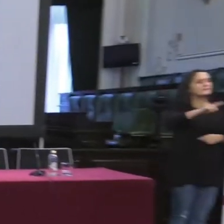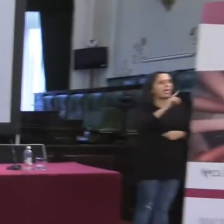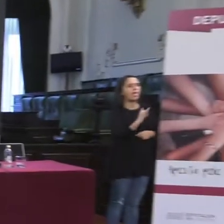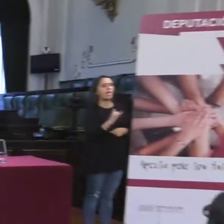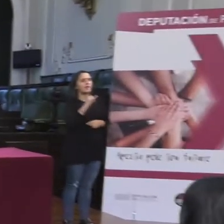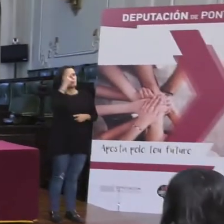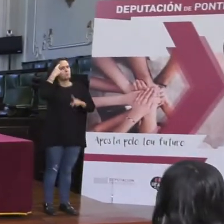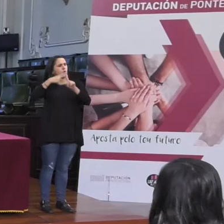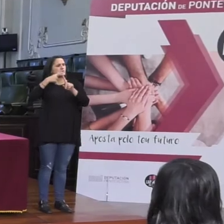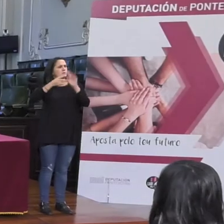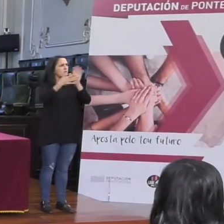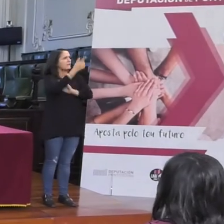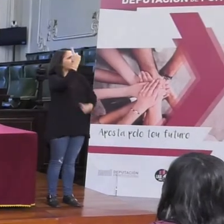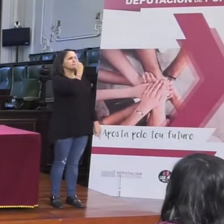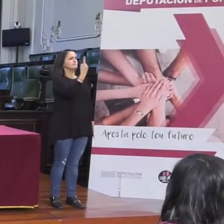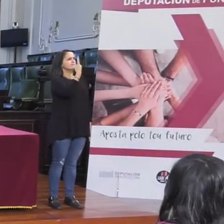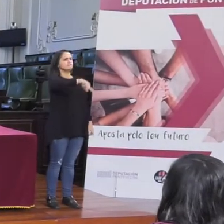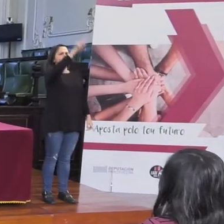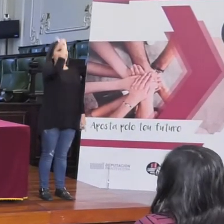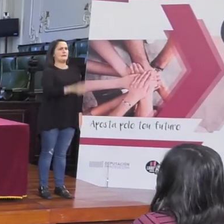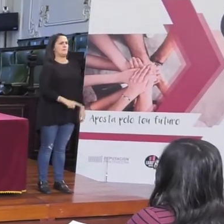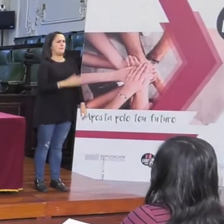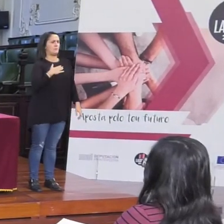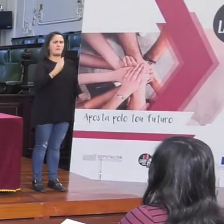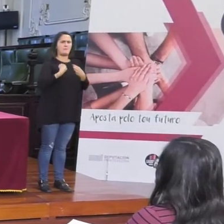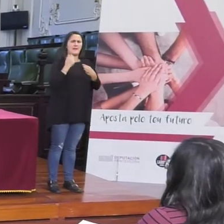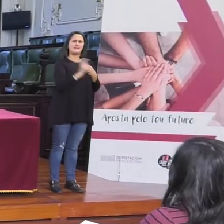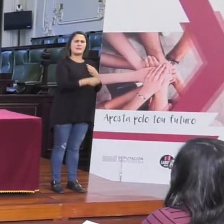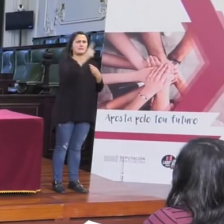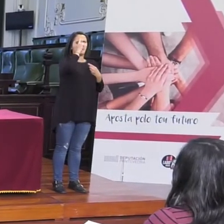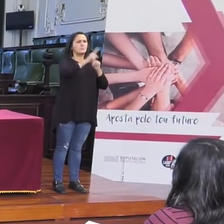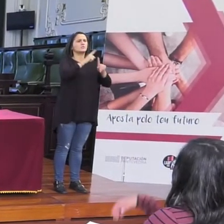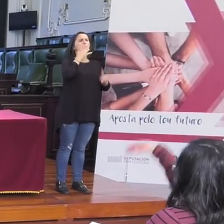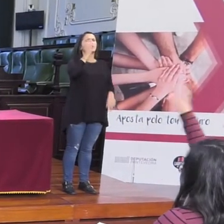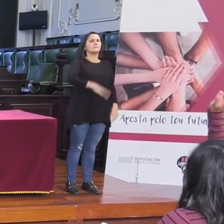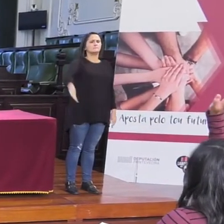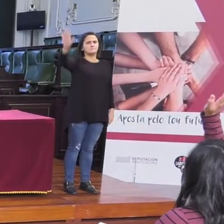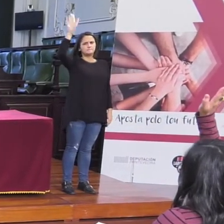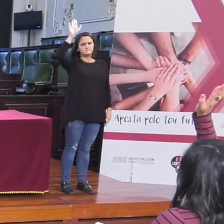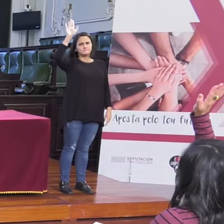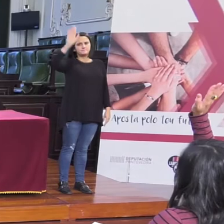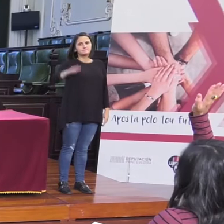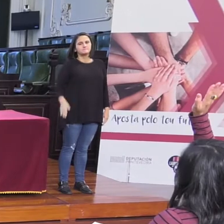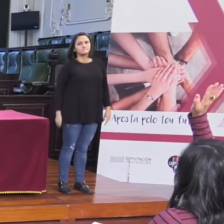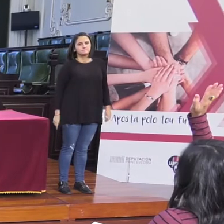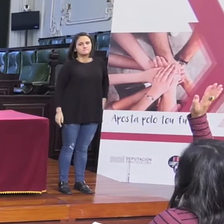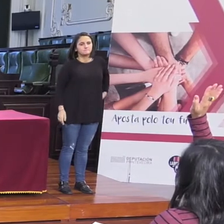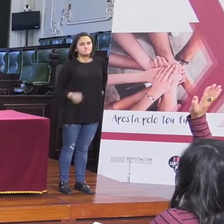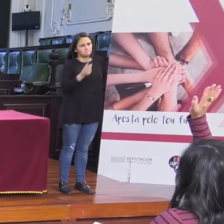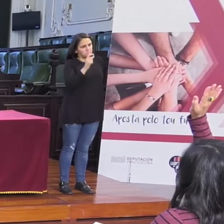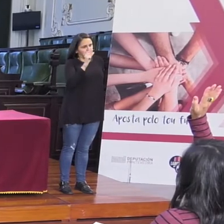el optimismo como una de las cualidades clave de vuestra vida. Levantamos la mano. Muy bien.